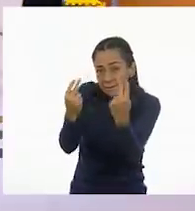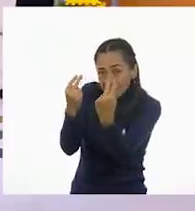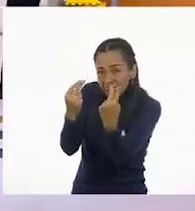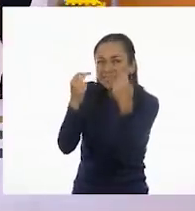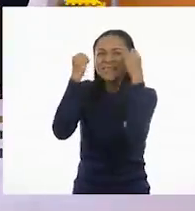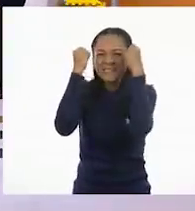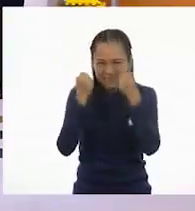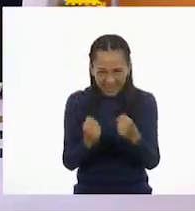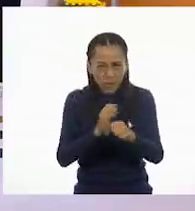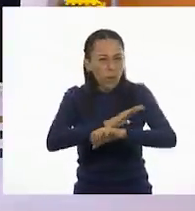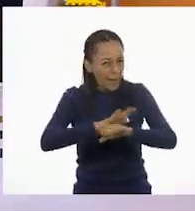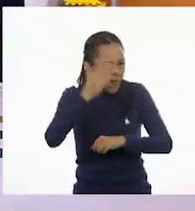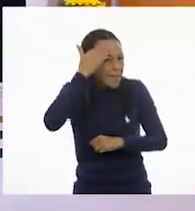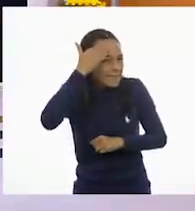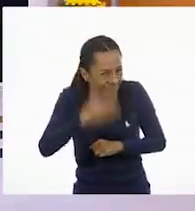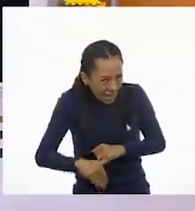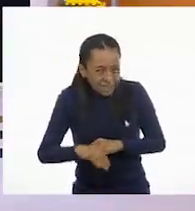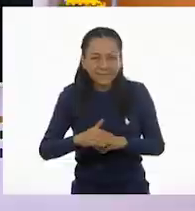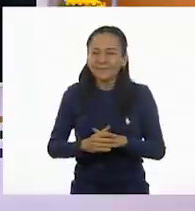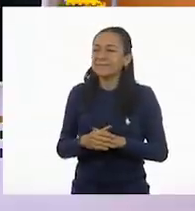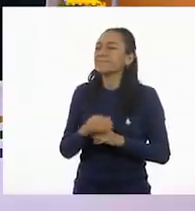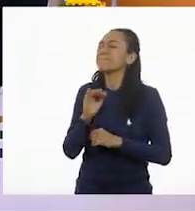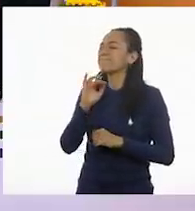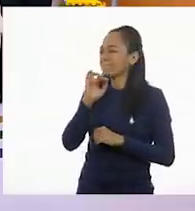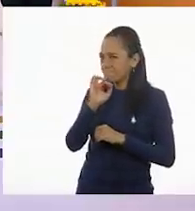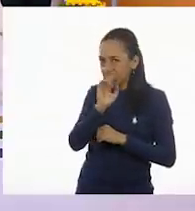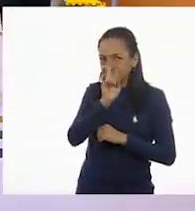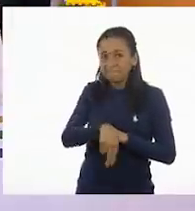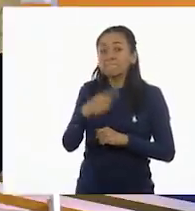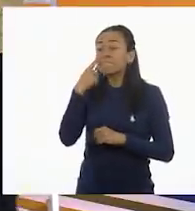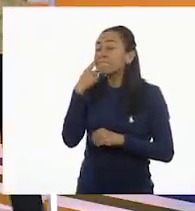Y así es. Vamos a ver. La última pregunta.